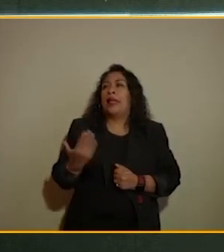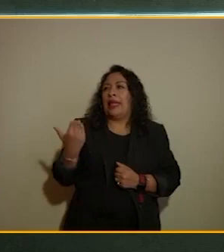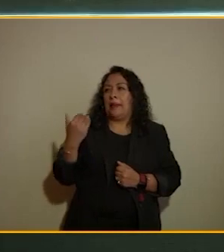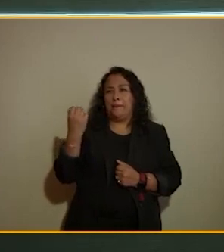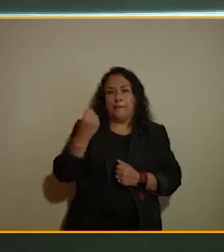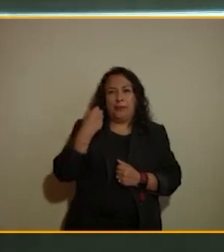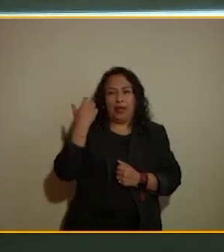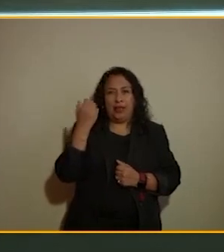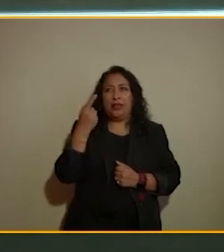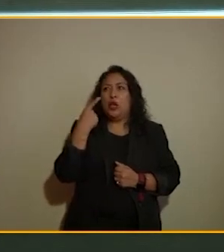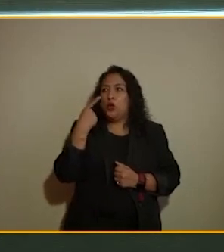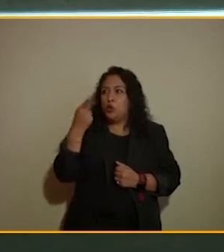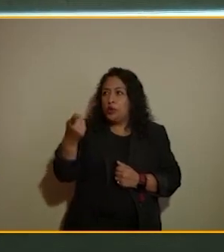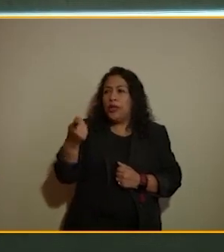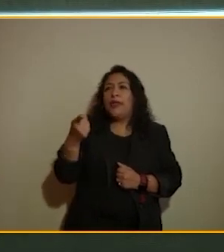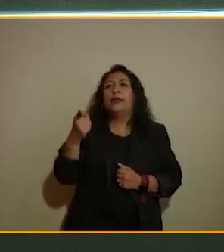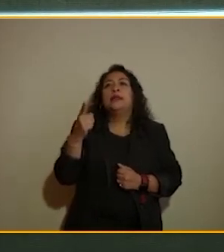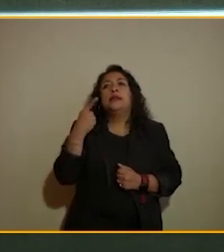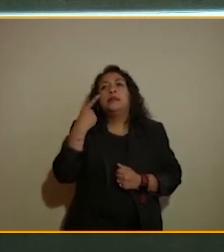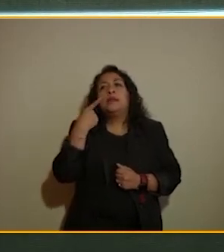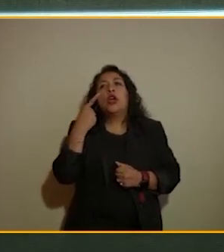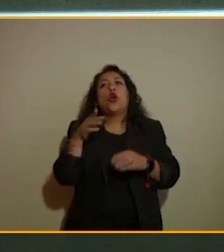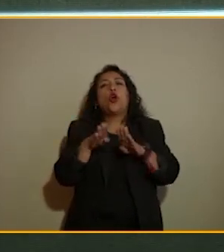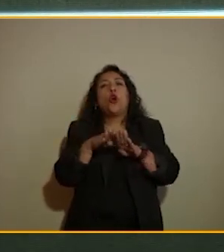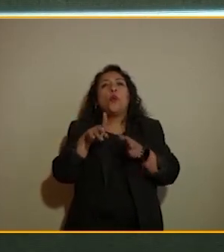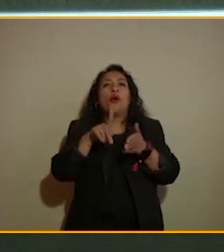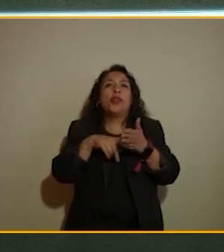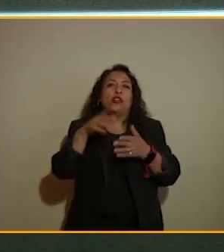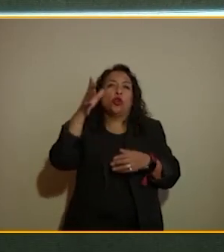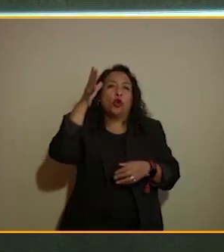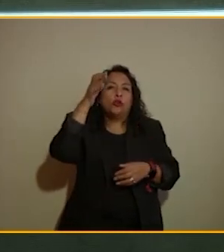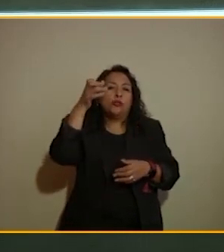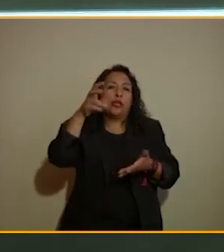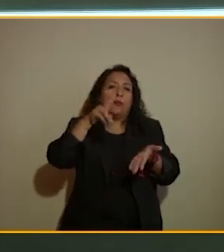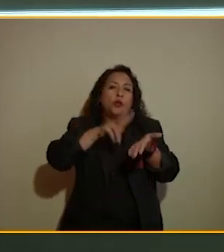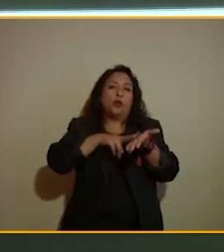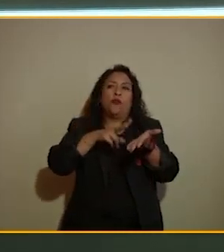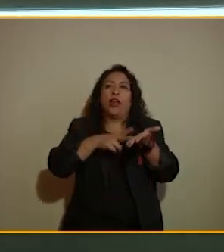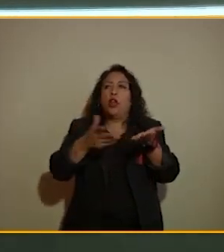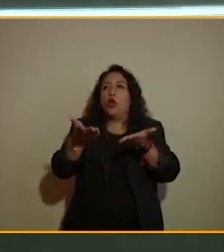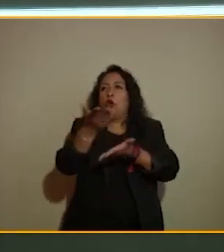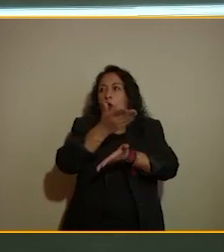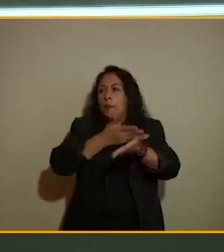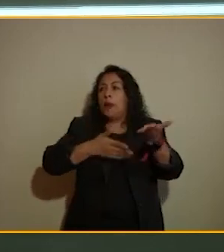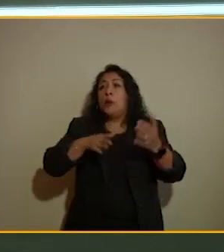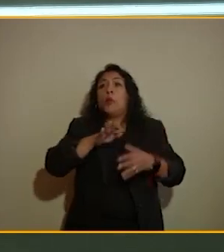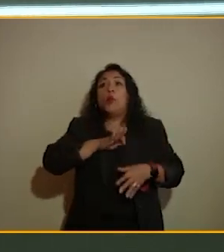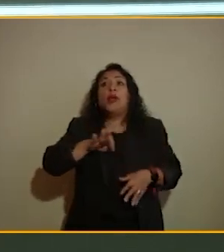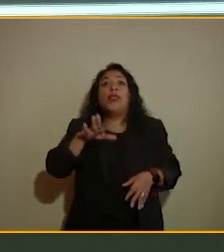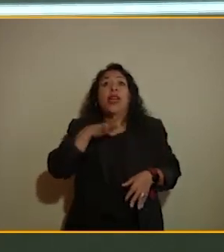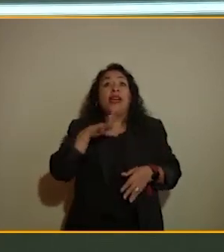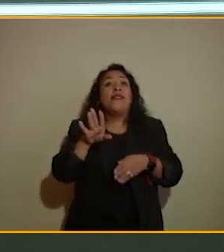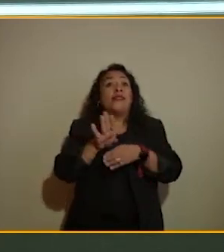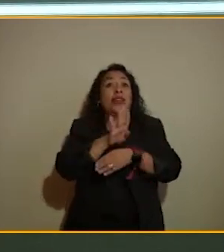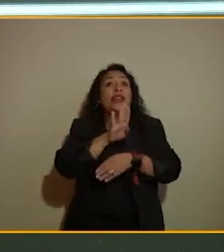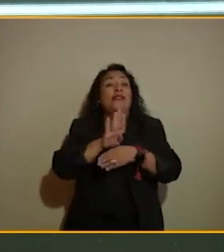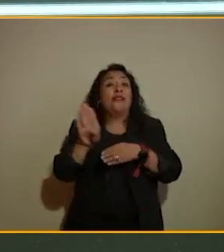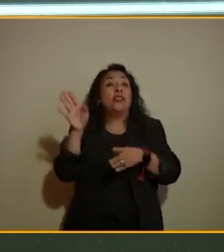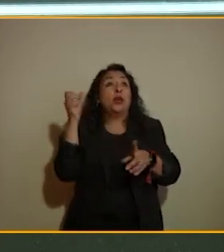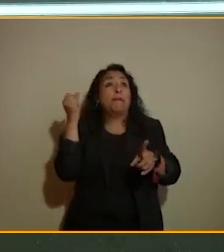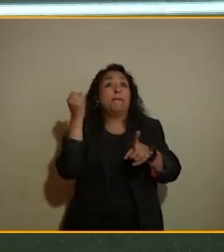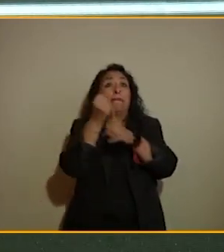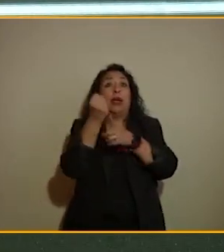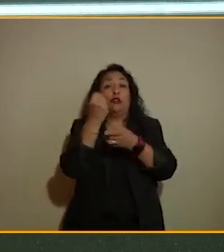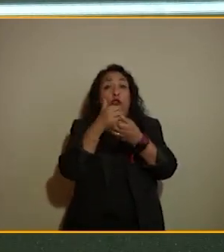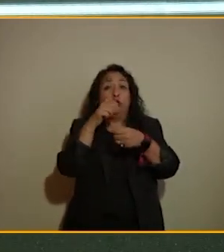anterior, ustedes habían escuchado entonces cómo a través de conceptos como valor compartido nosotros podemos tener no solo beneficios de impacto